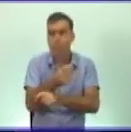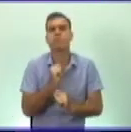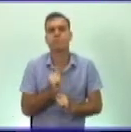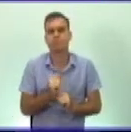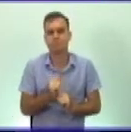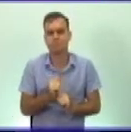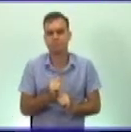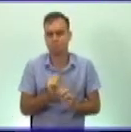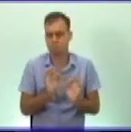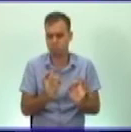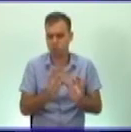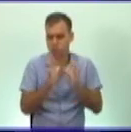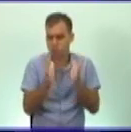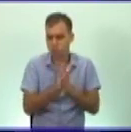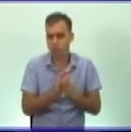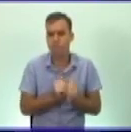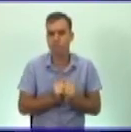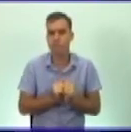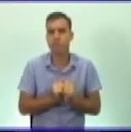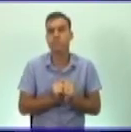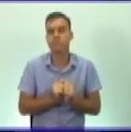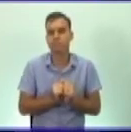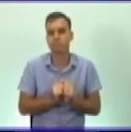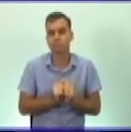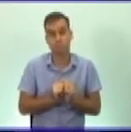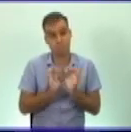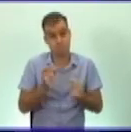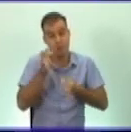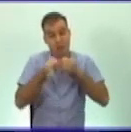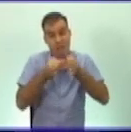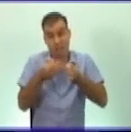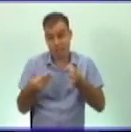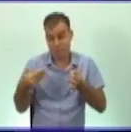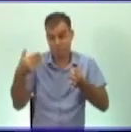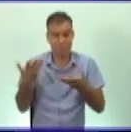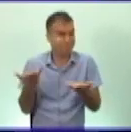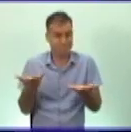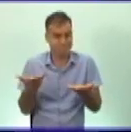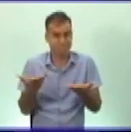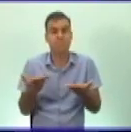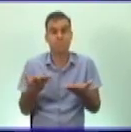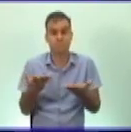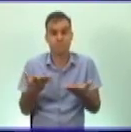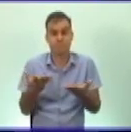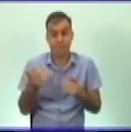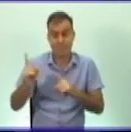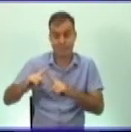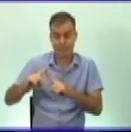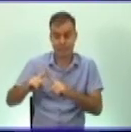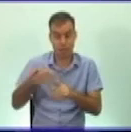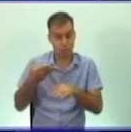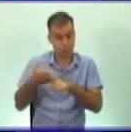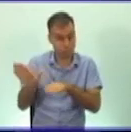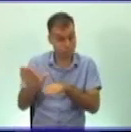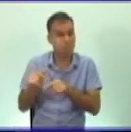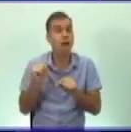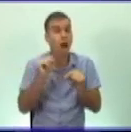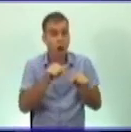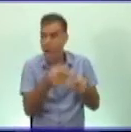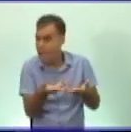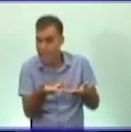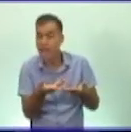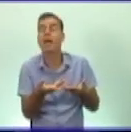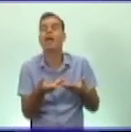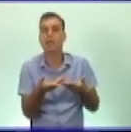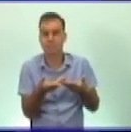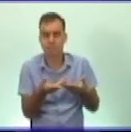figuras planas. Vamos entonces, le habíamos dicho también que además de este estudio individual, íbamos a